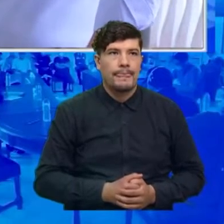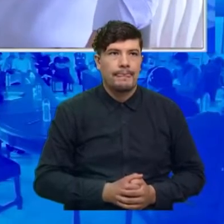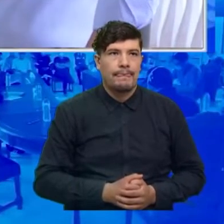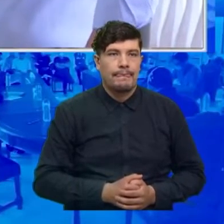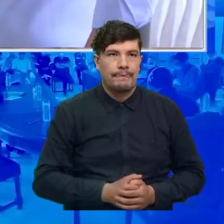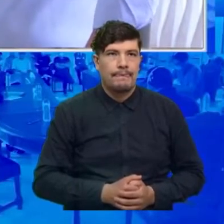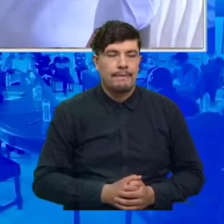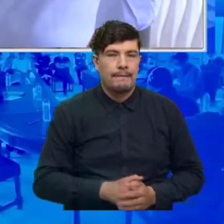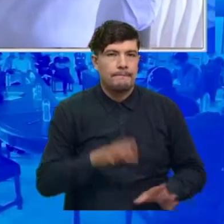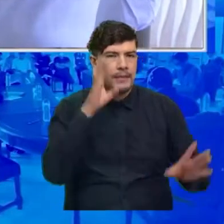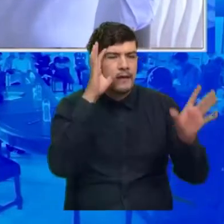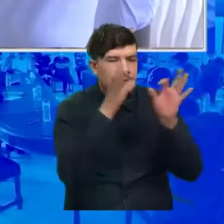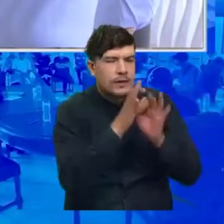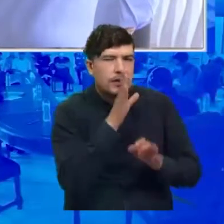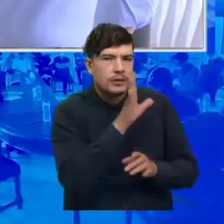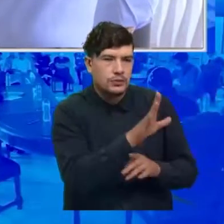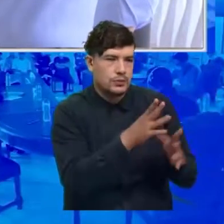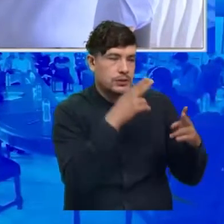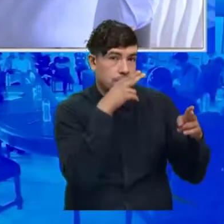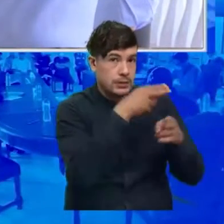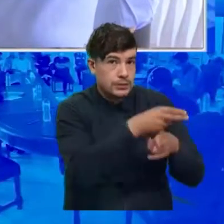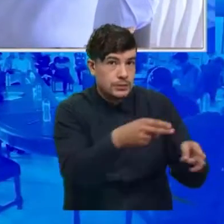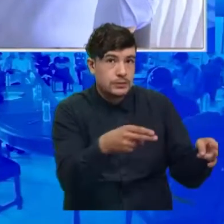está enfocado para nuestros niños